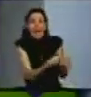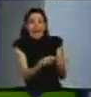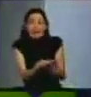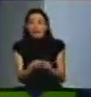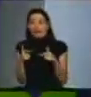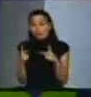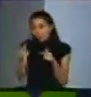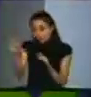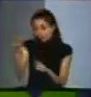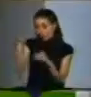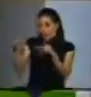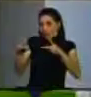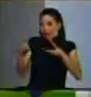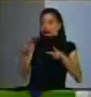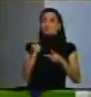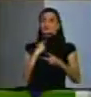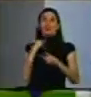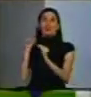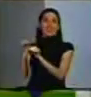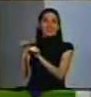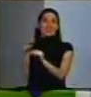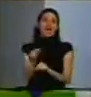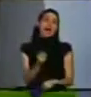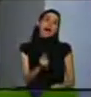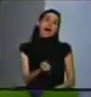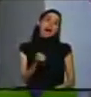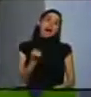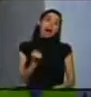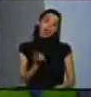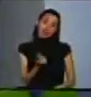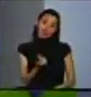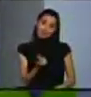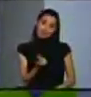podrán hallar el regalo deseado y de paso ahorrarse algunos pesos.